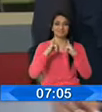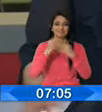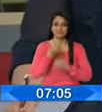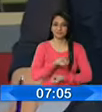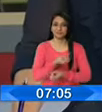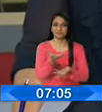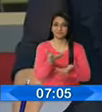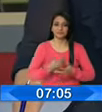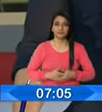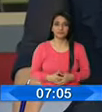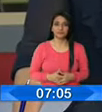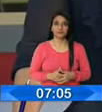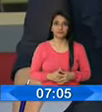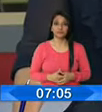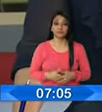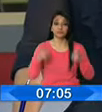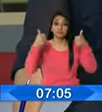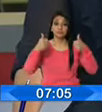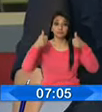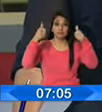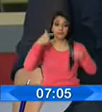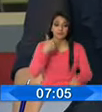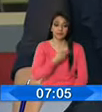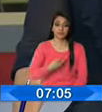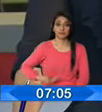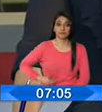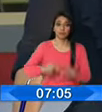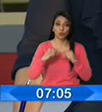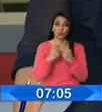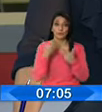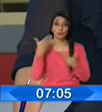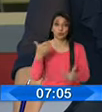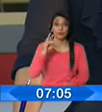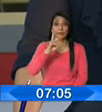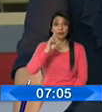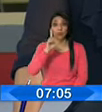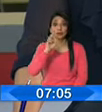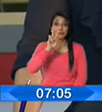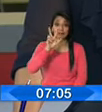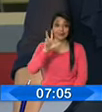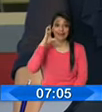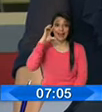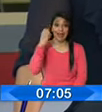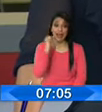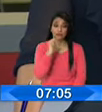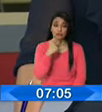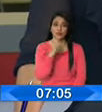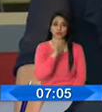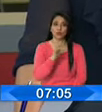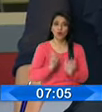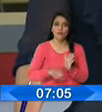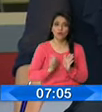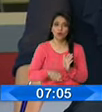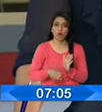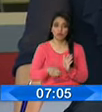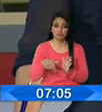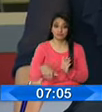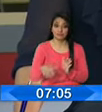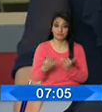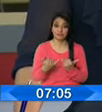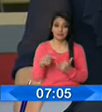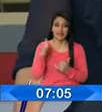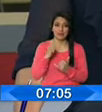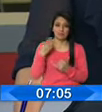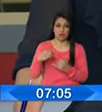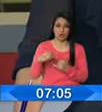Por informativo y les contamos que el candidato presidencial por la Alianza Creo Suma, Guillermo Lasso, anunció que sus abogados presentaron este día miércoles ante el